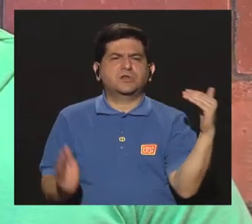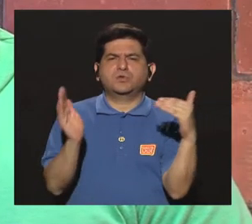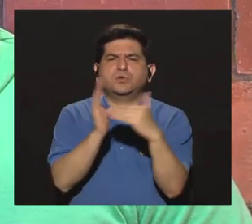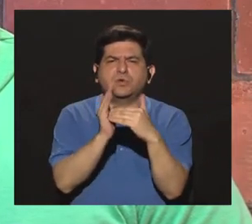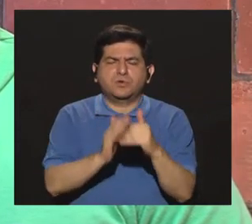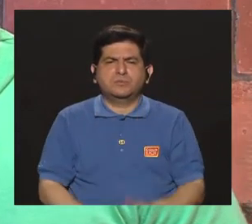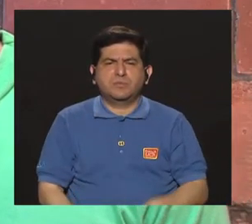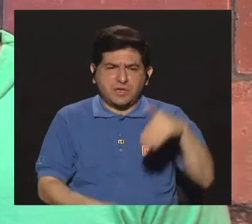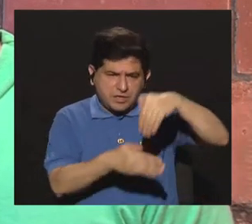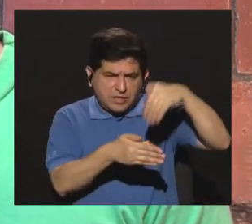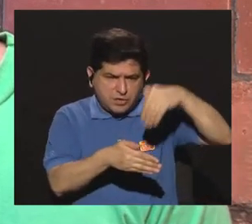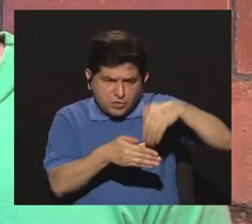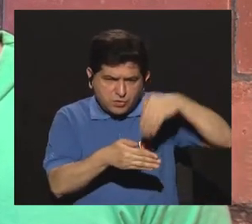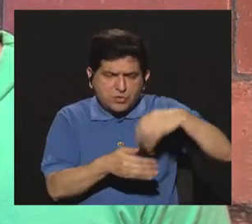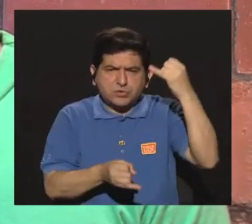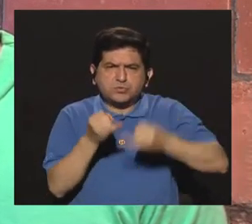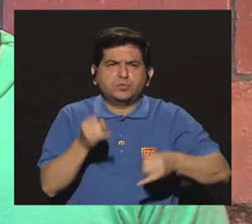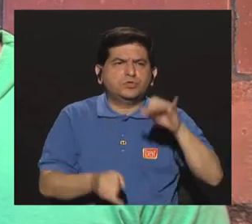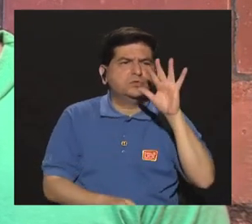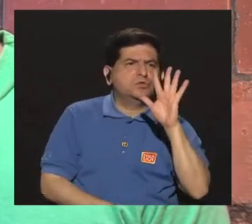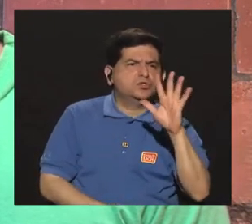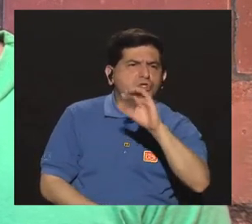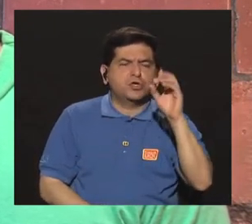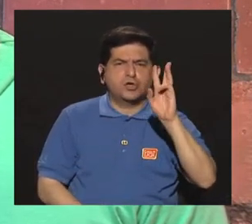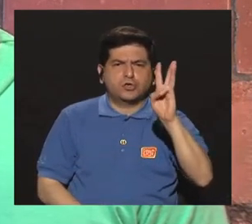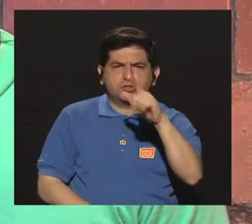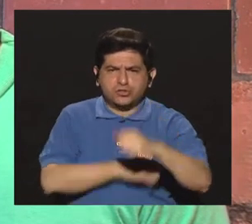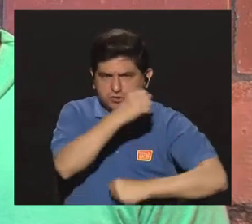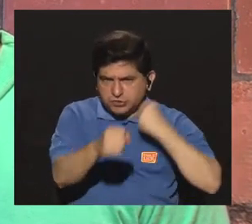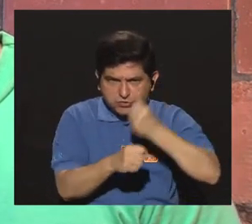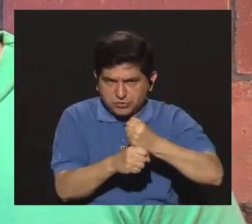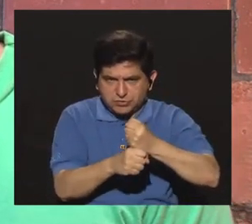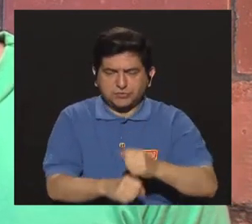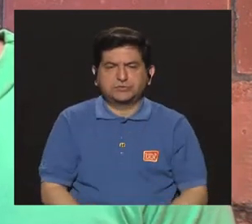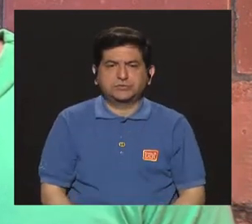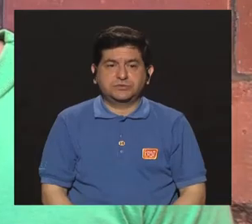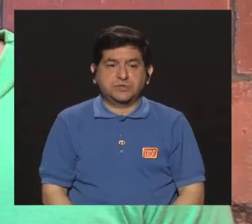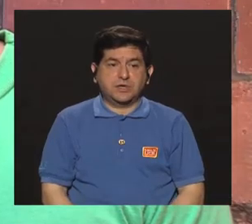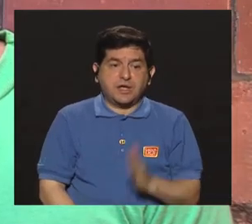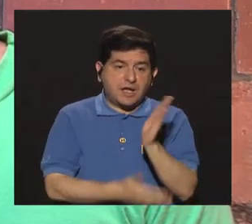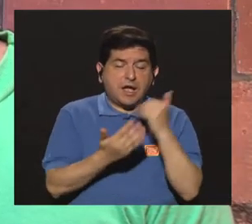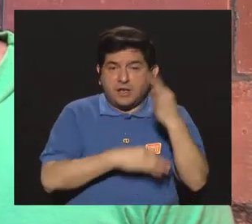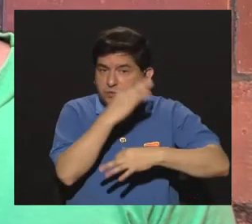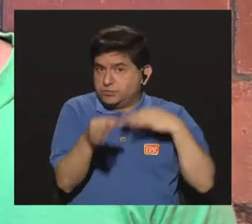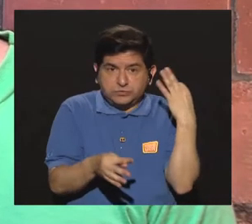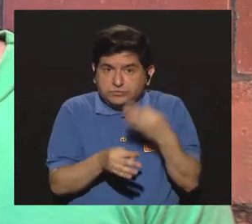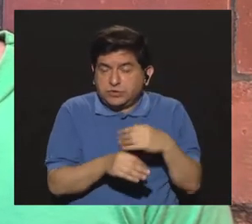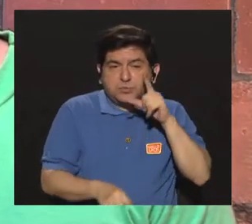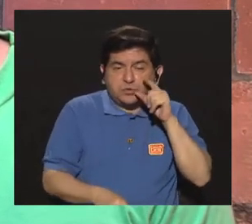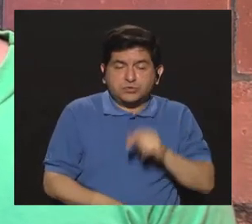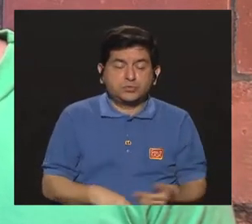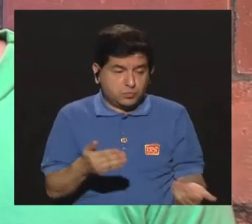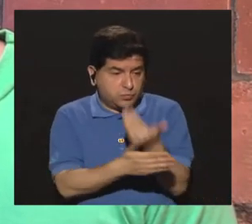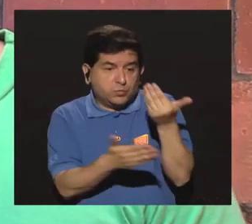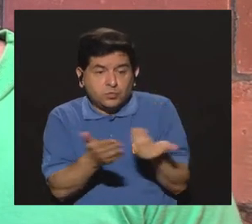2 y que se incorporaron en los últimos 5 a 6 años significa que hay especímenes